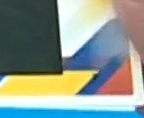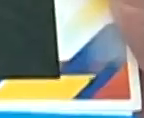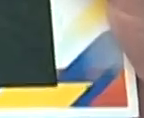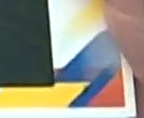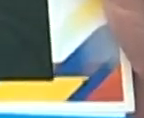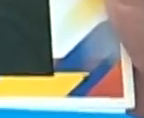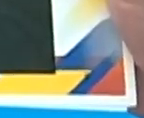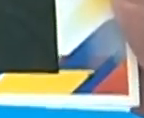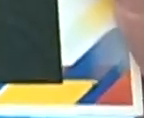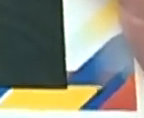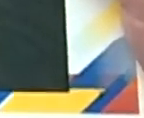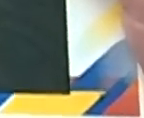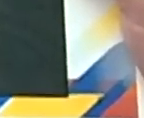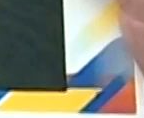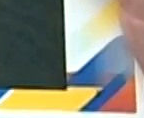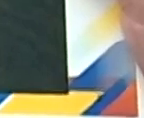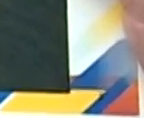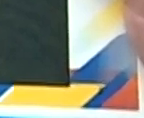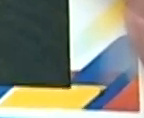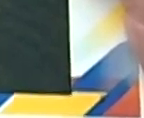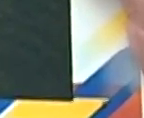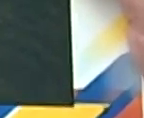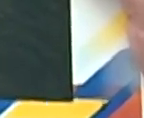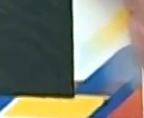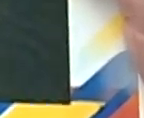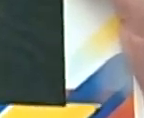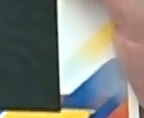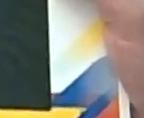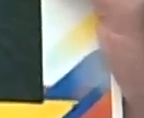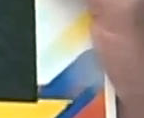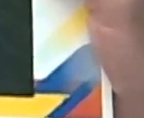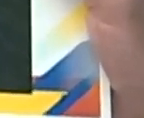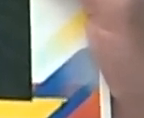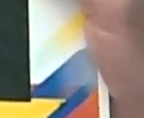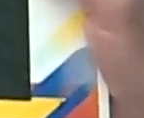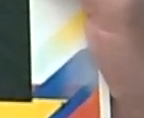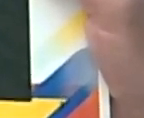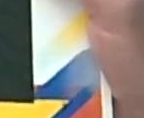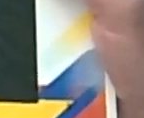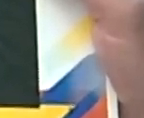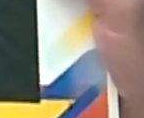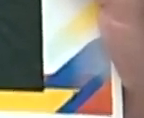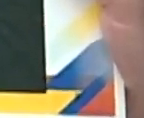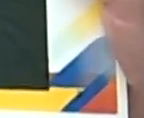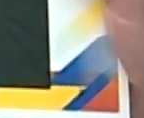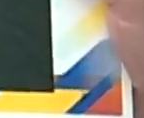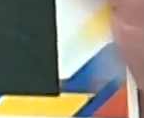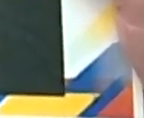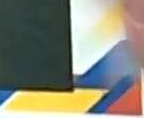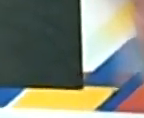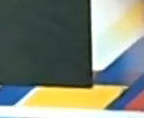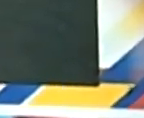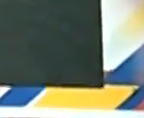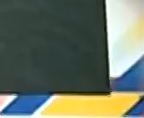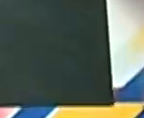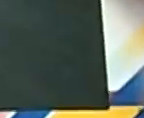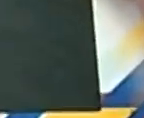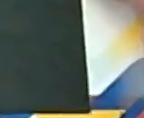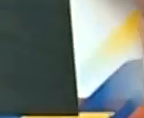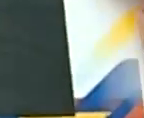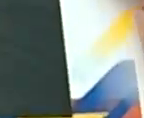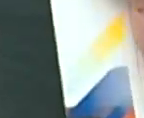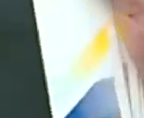fotografías del campo de entrenamiento allí en la finca de Doble